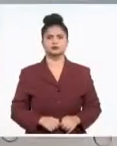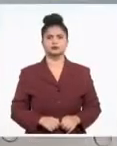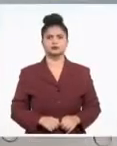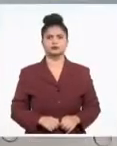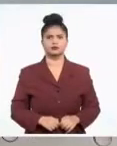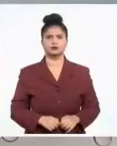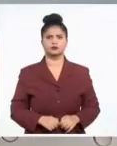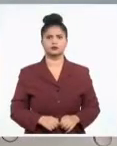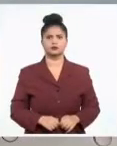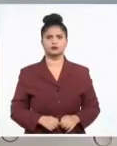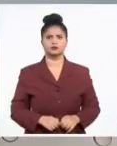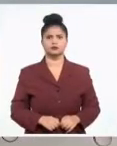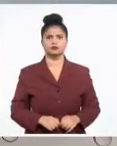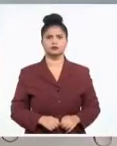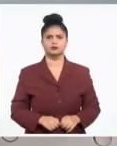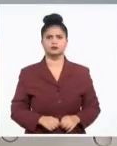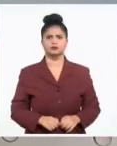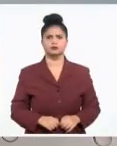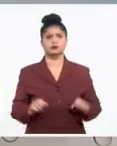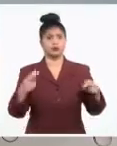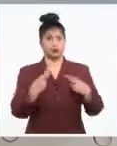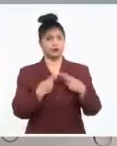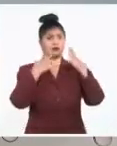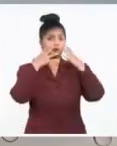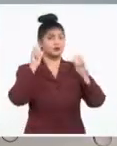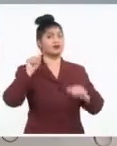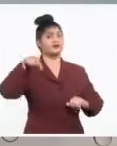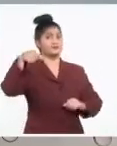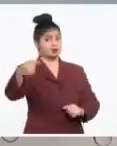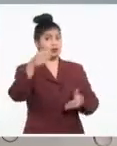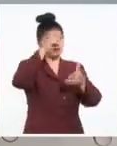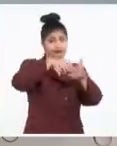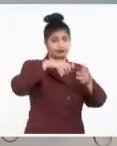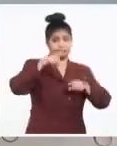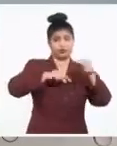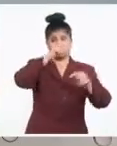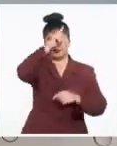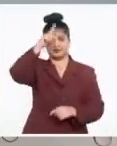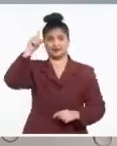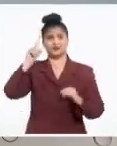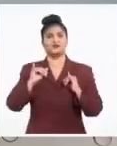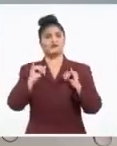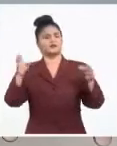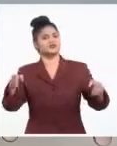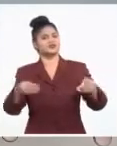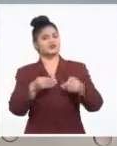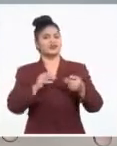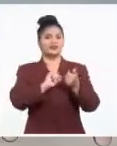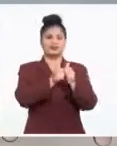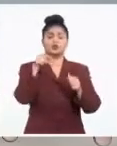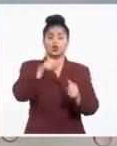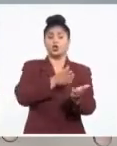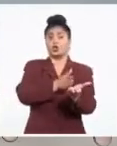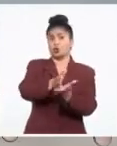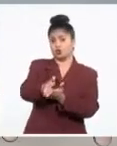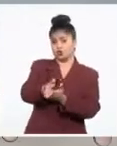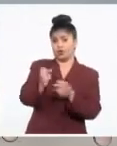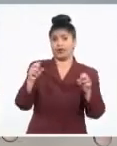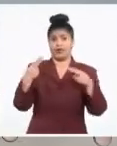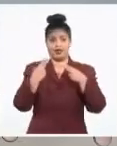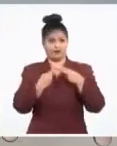Me han dado un palo. Bueno, sin duda es un partido con muchísima audiencia también en nuestro país. Me despido informando que hoy continúa la acción en